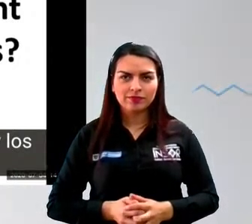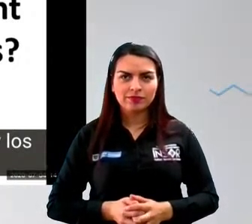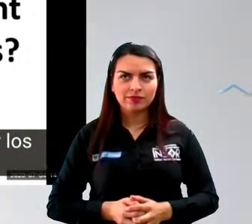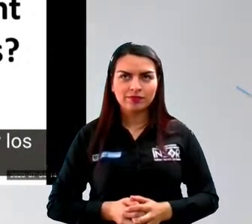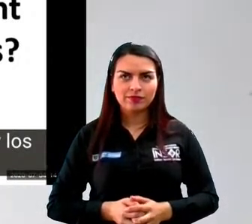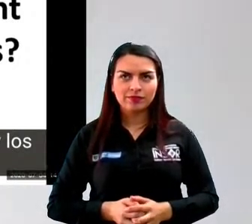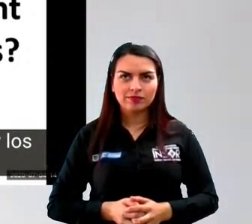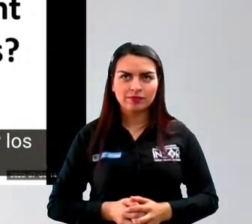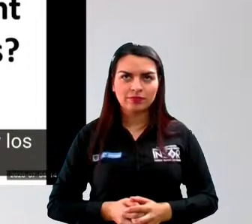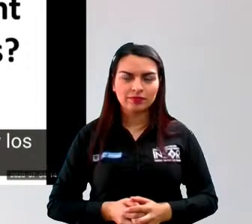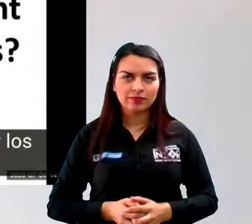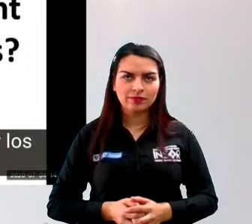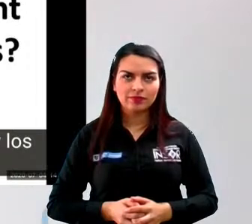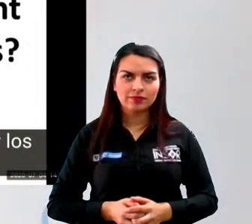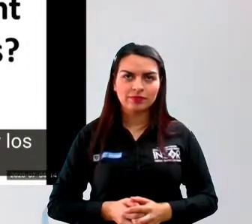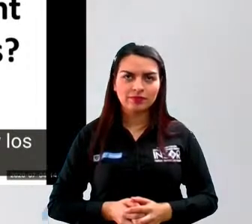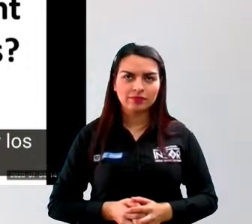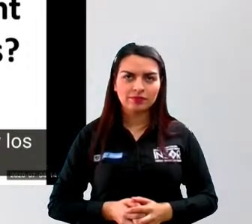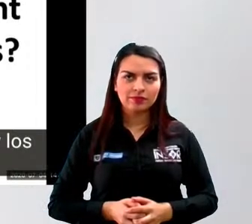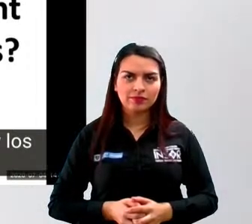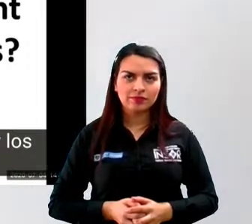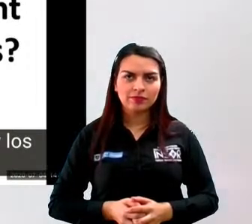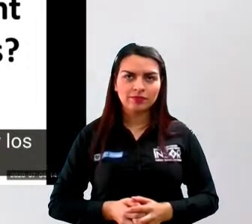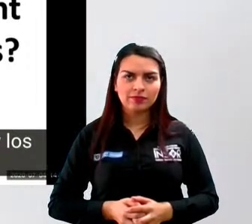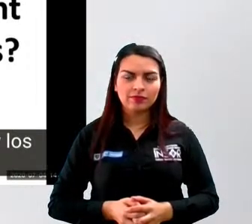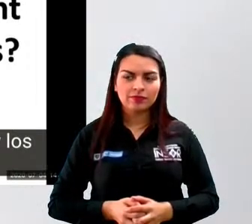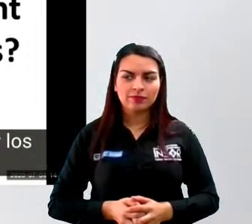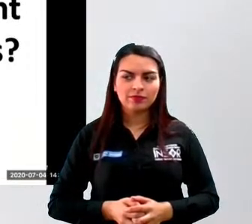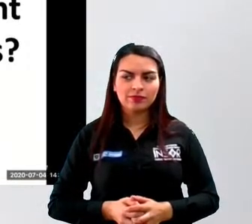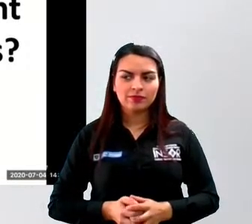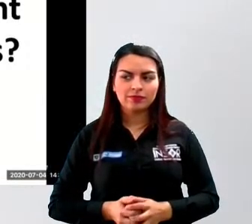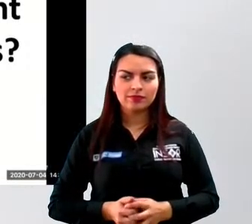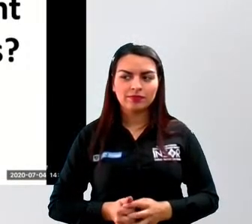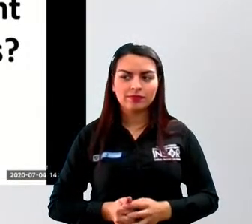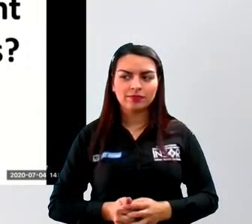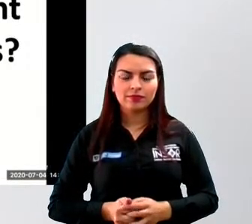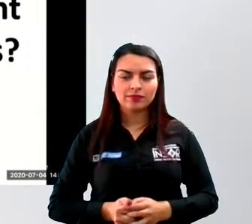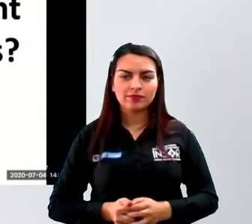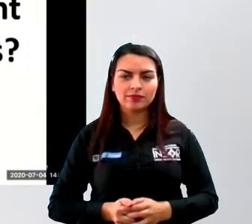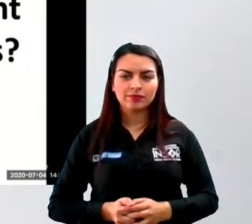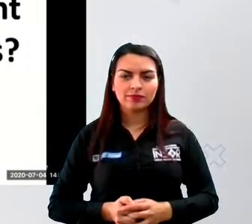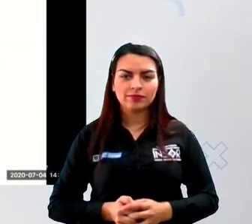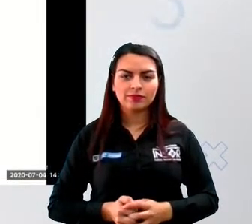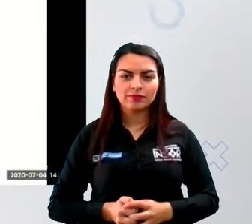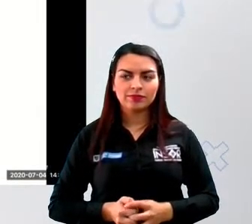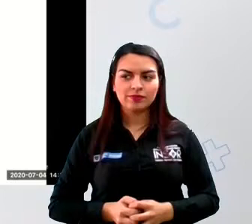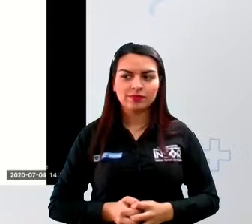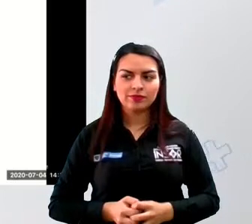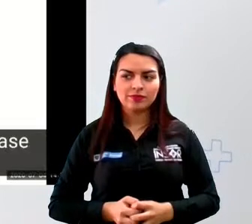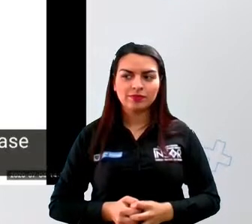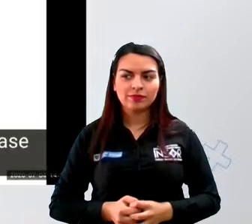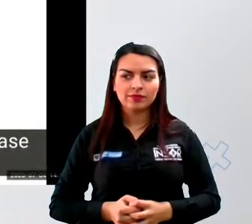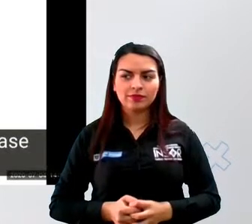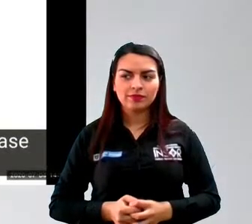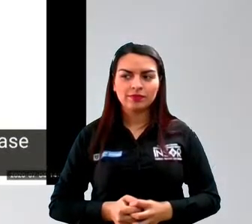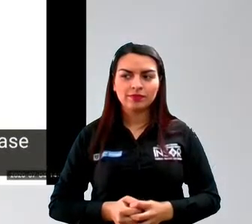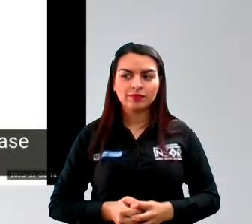the contexts and environments that I've seen. So,